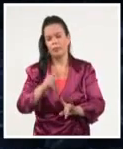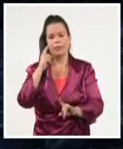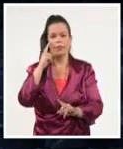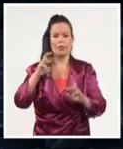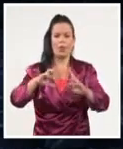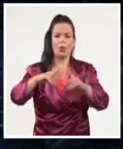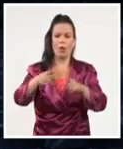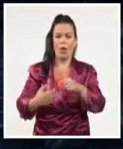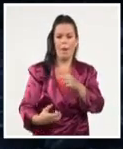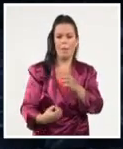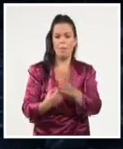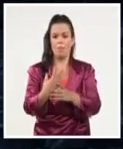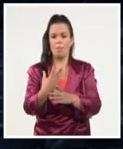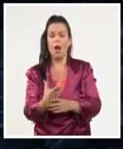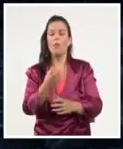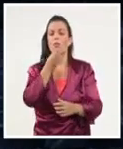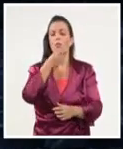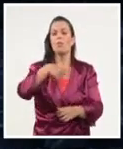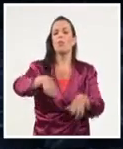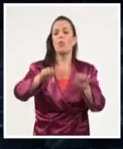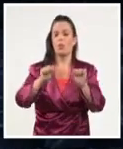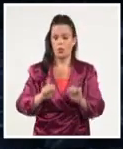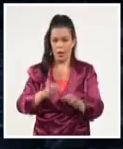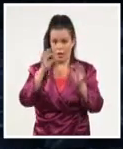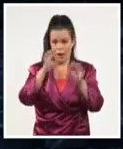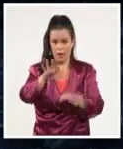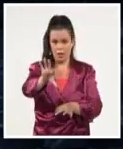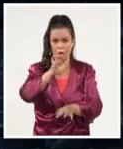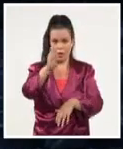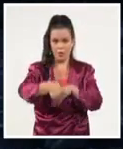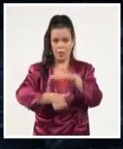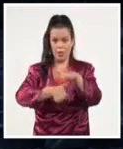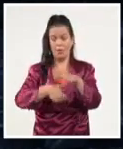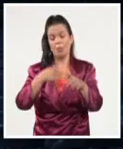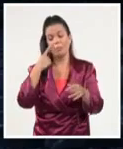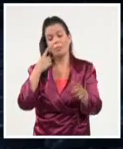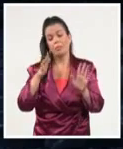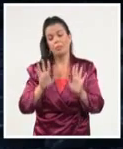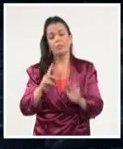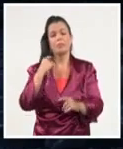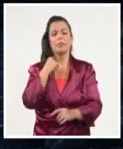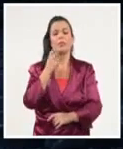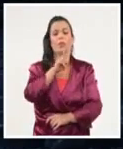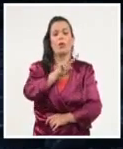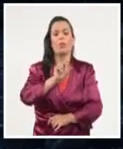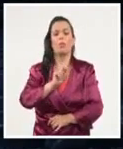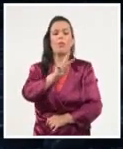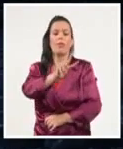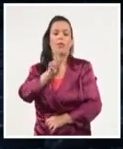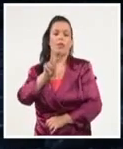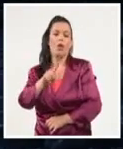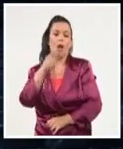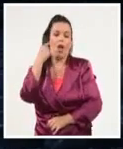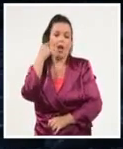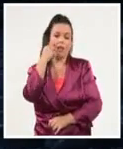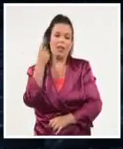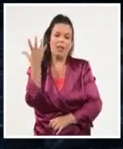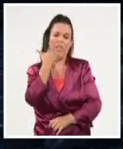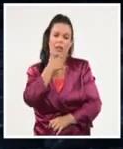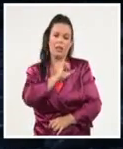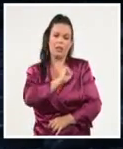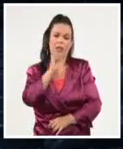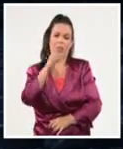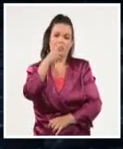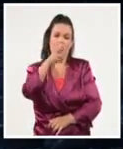con posibilidades reales de gobernar, pues las presidenciales de 2022 tienen otro hito y es la primera vez en 20 años